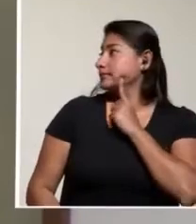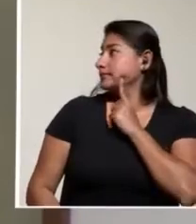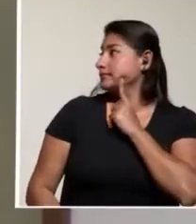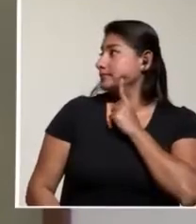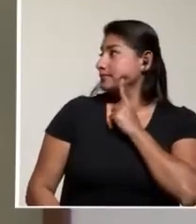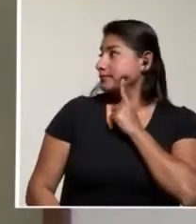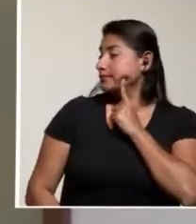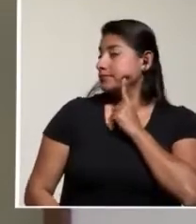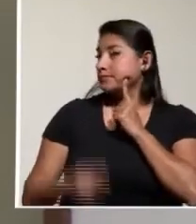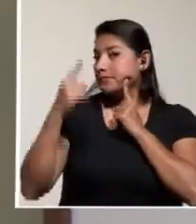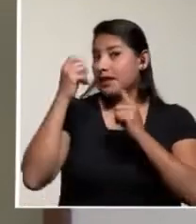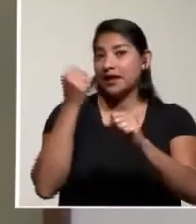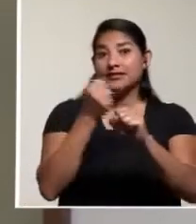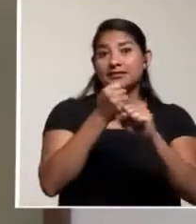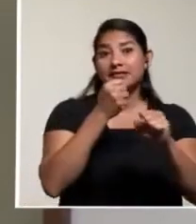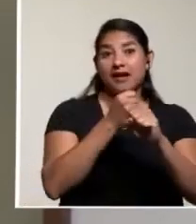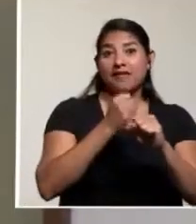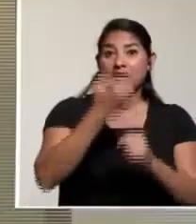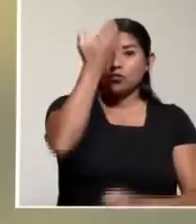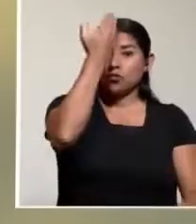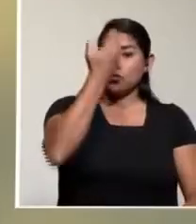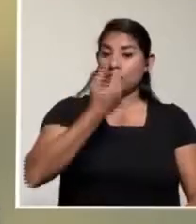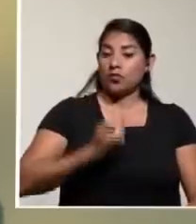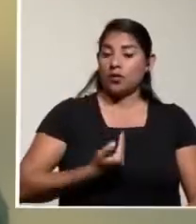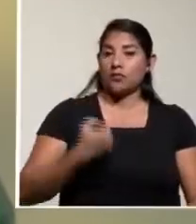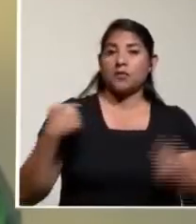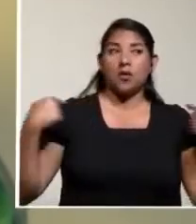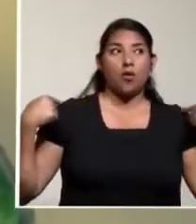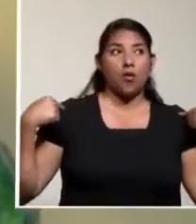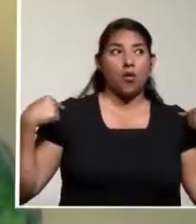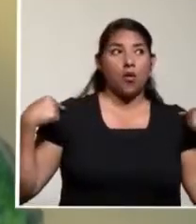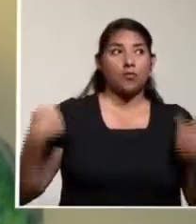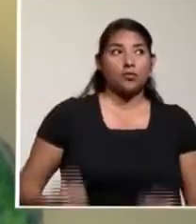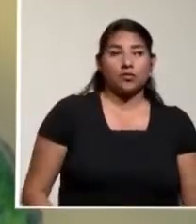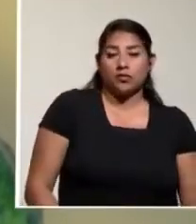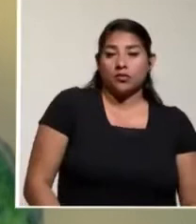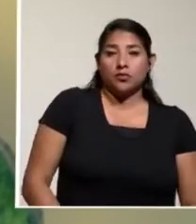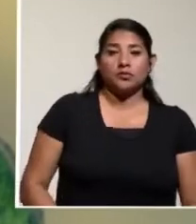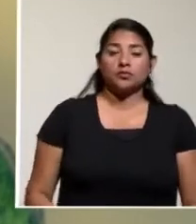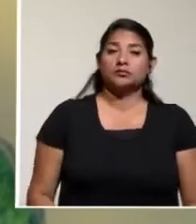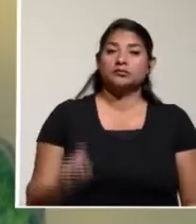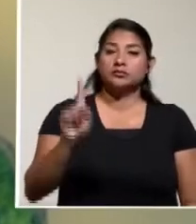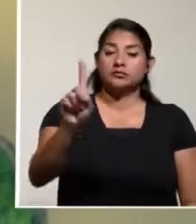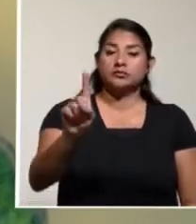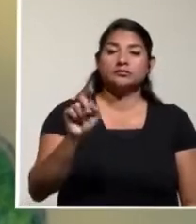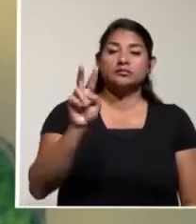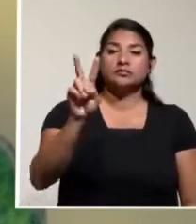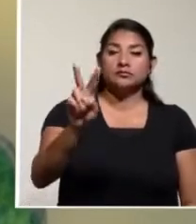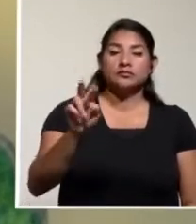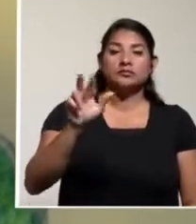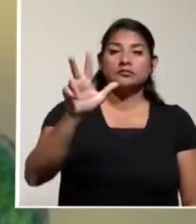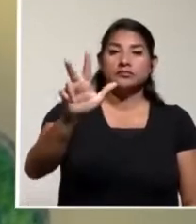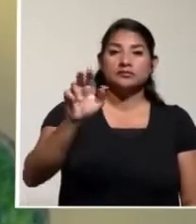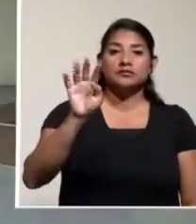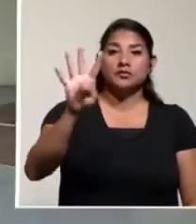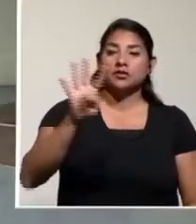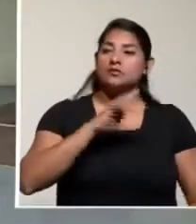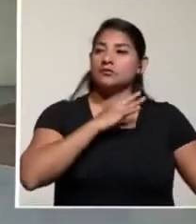a trabajar un solo lado de nuestro cuerpo. Hombro. Dos. Tres. Cuatro. Ay, qué lindo la